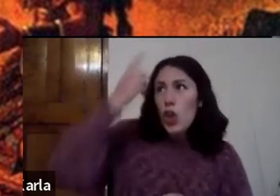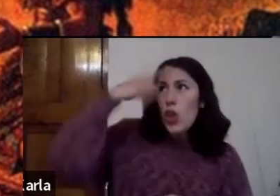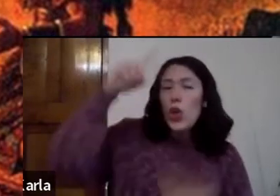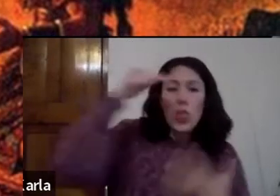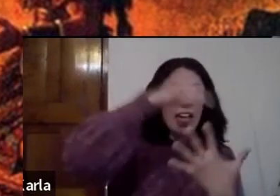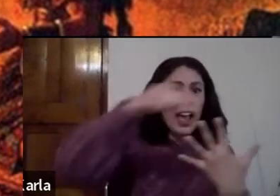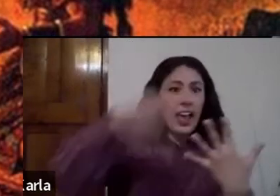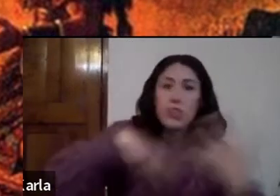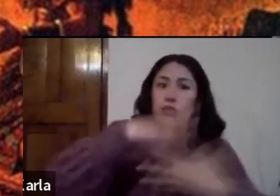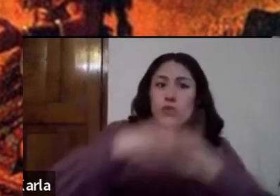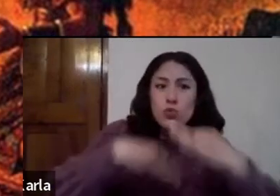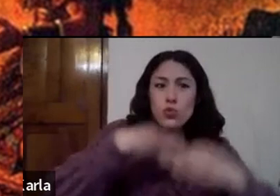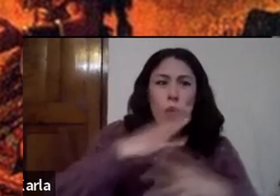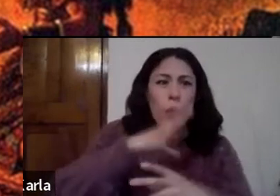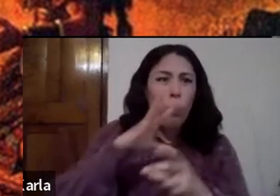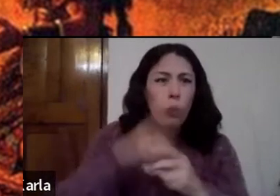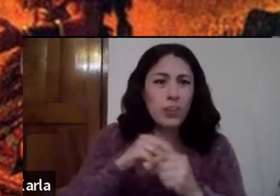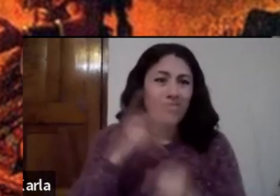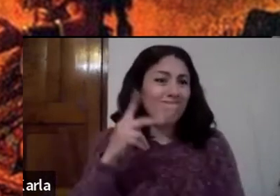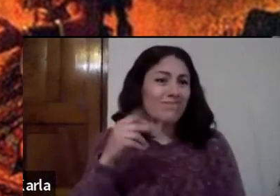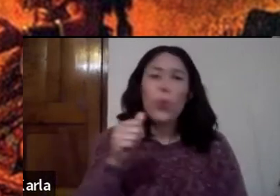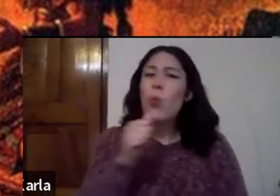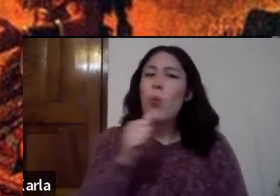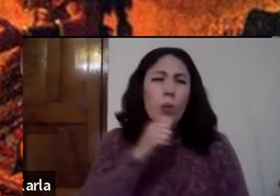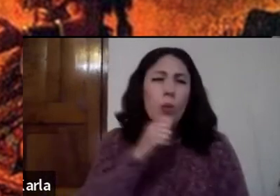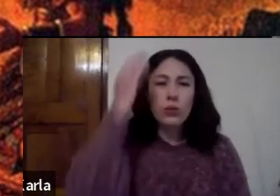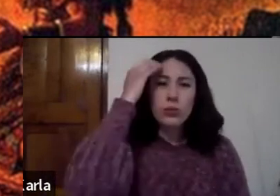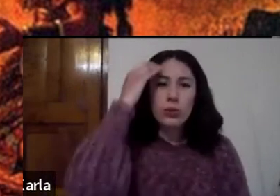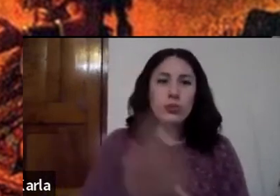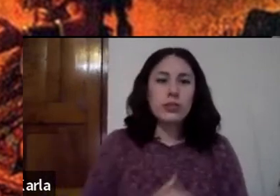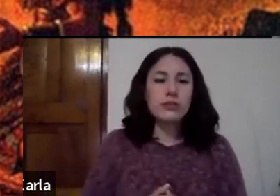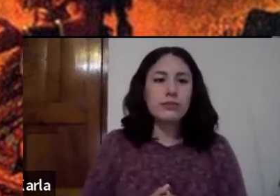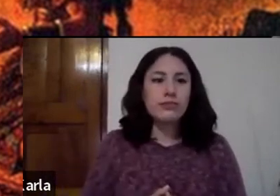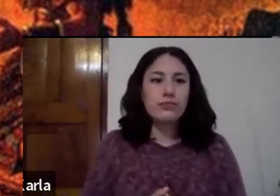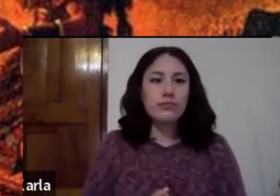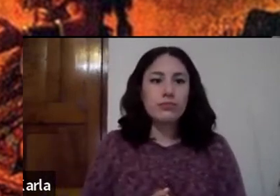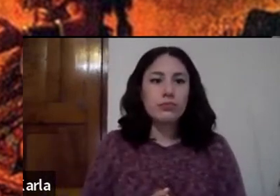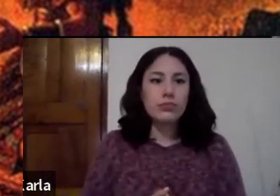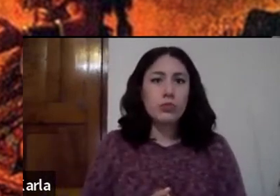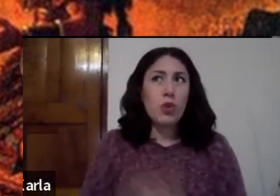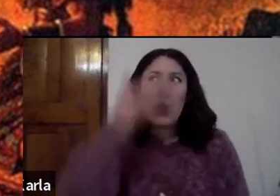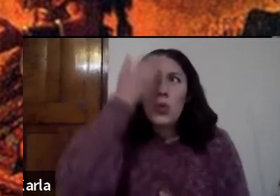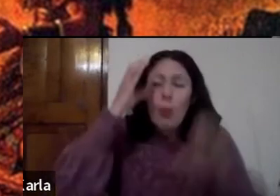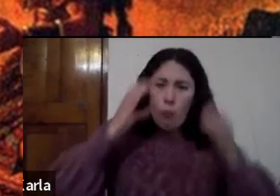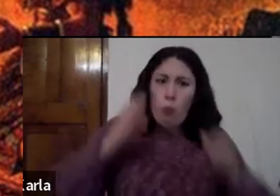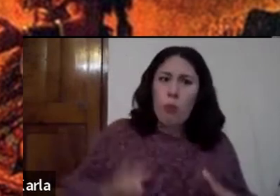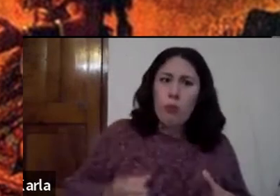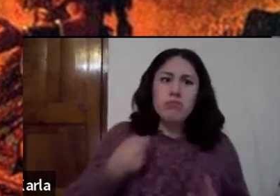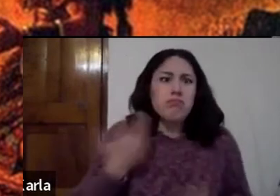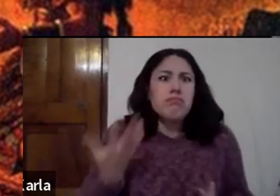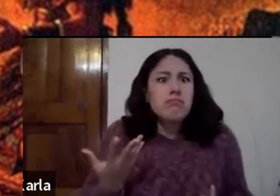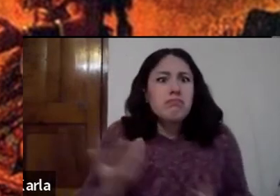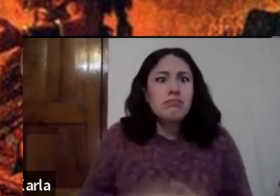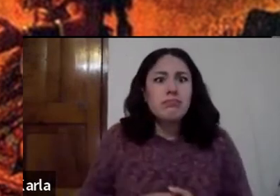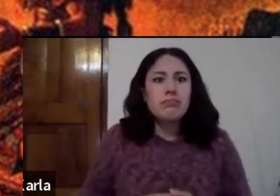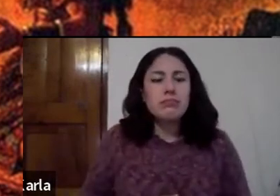que todavía no me conocen bien. No saben cuál es mi esencia. No saben con quién están